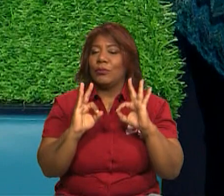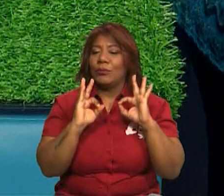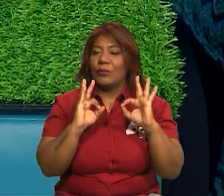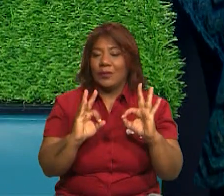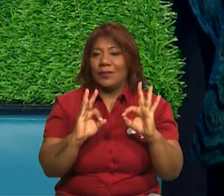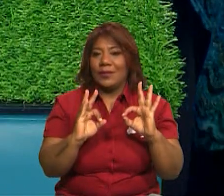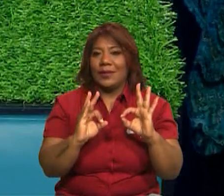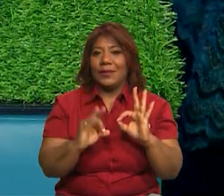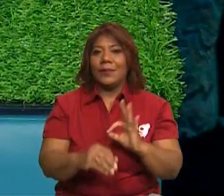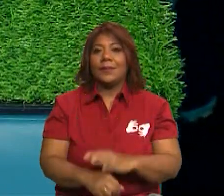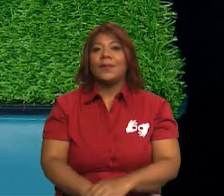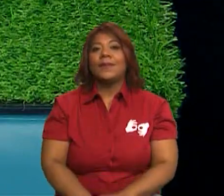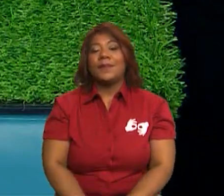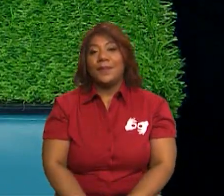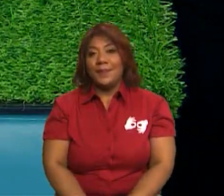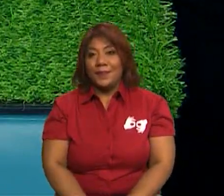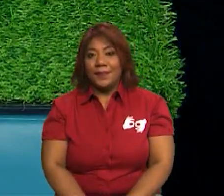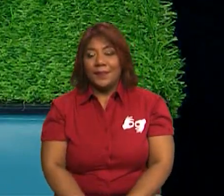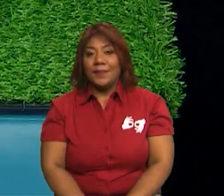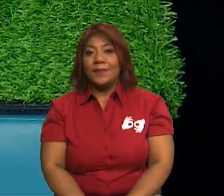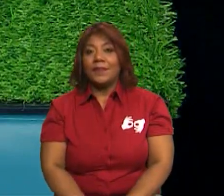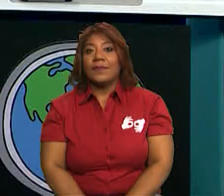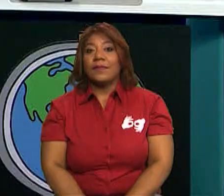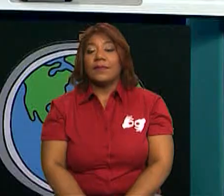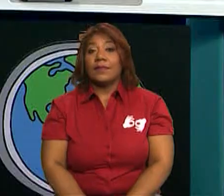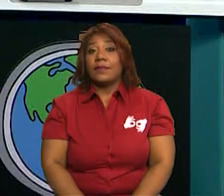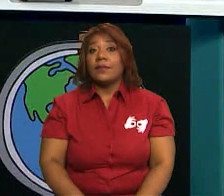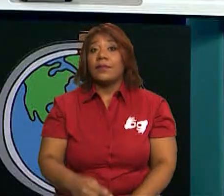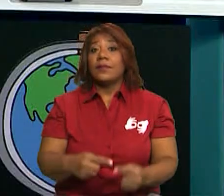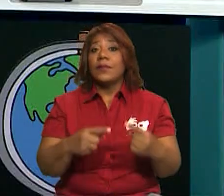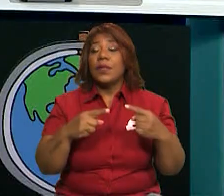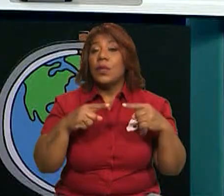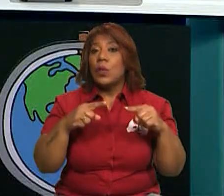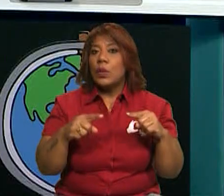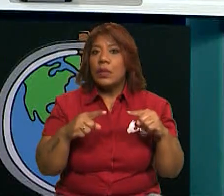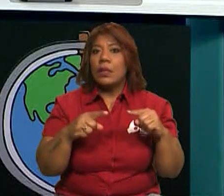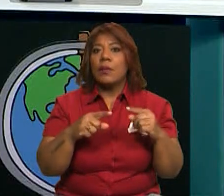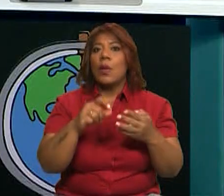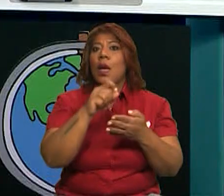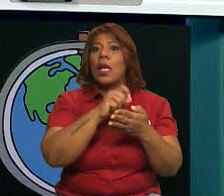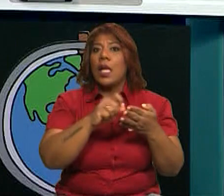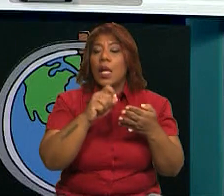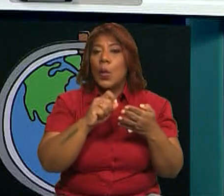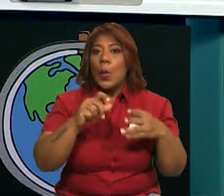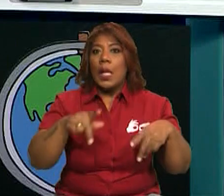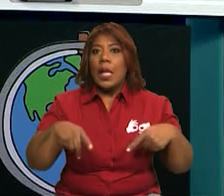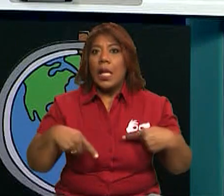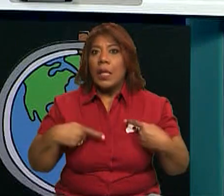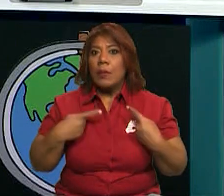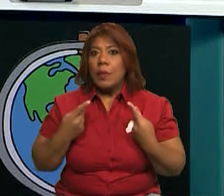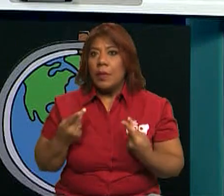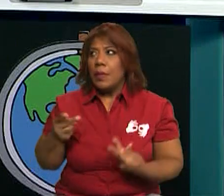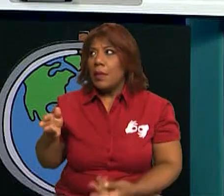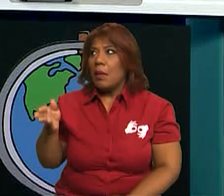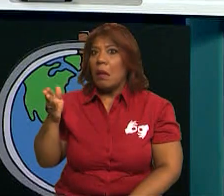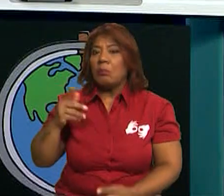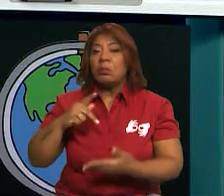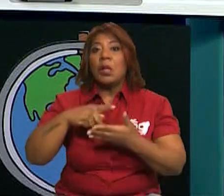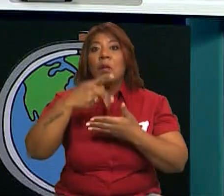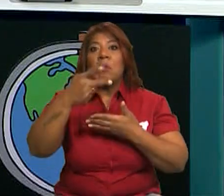muchos contextos. Entonces, cuando lo llevamos a diferentes contextos, estamos viendo que nosotros hemos logrado adquirir el